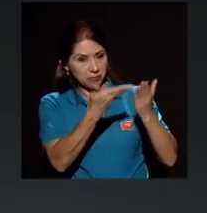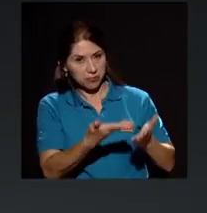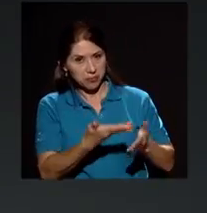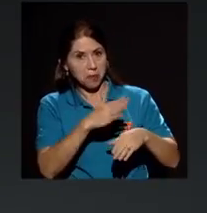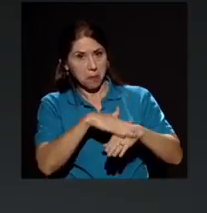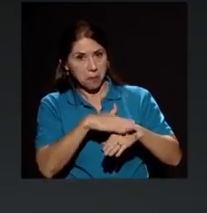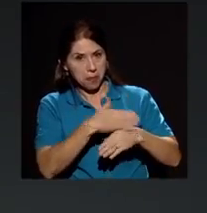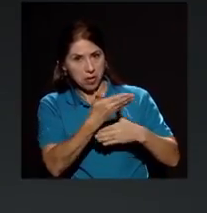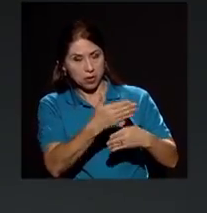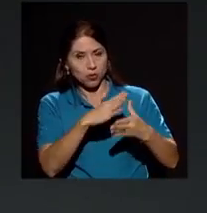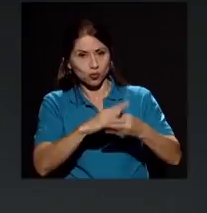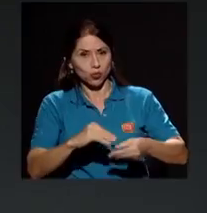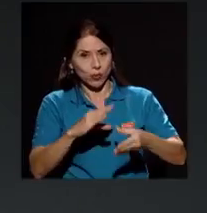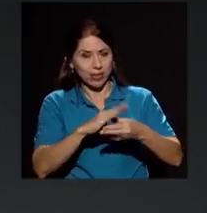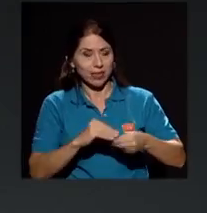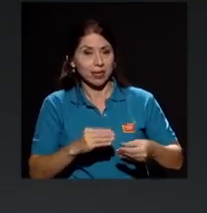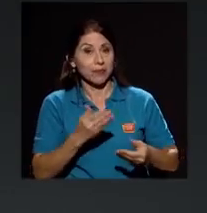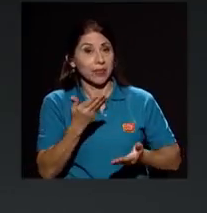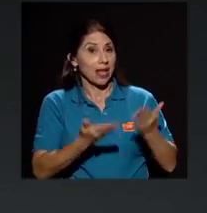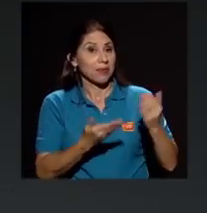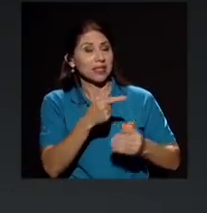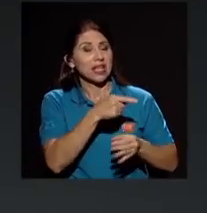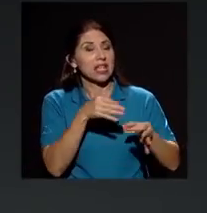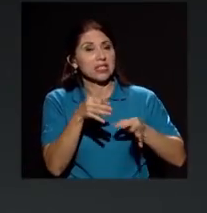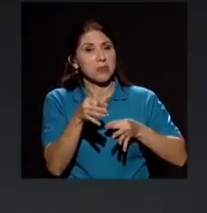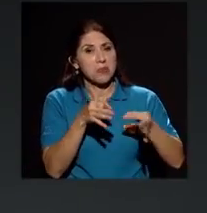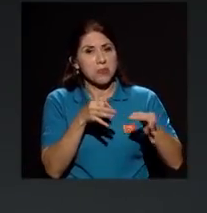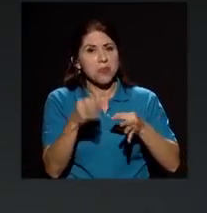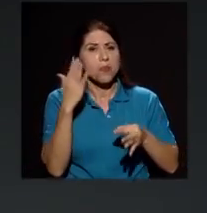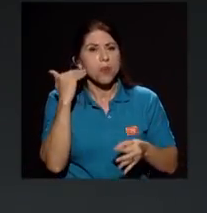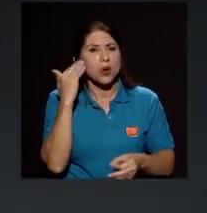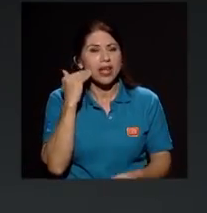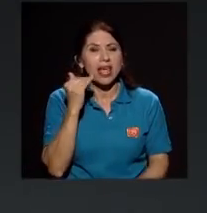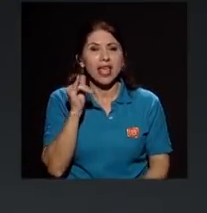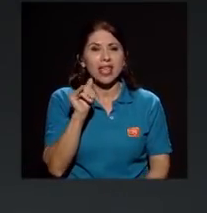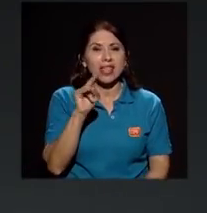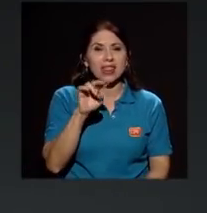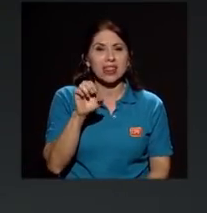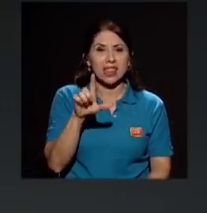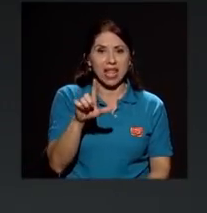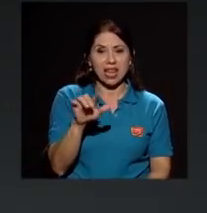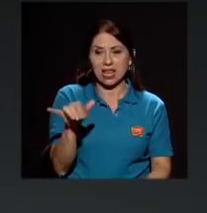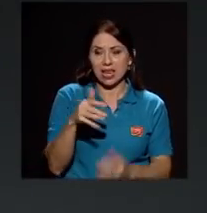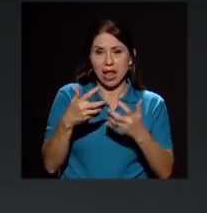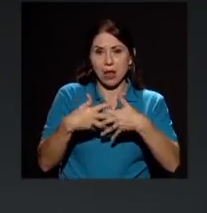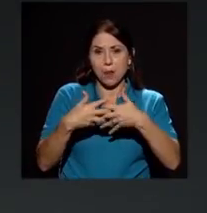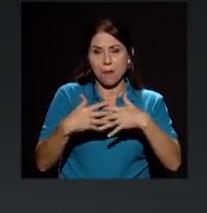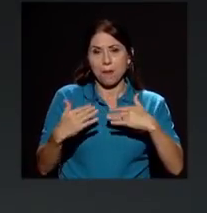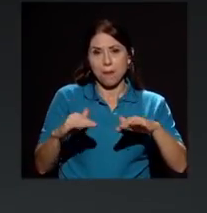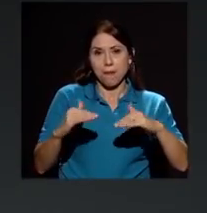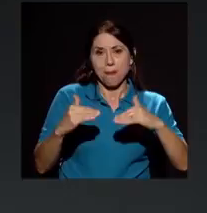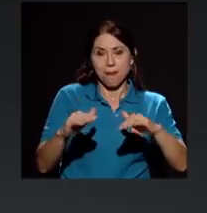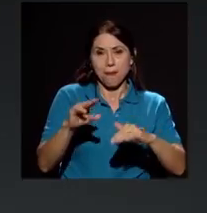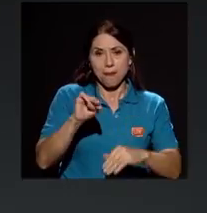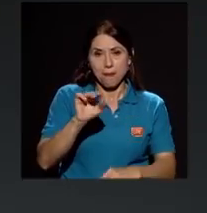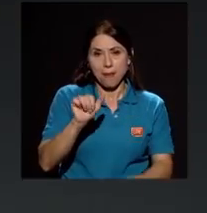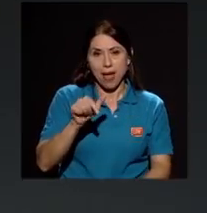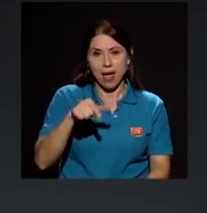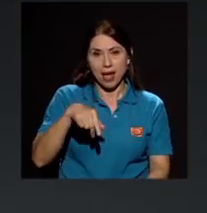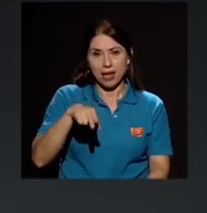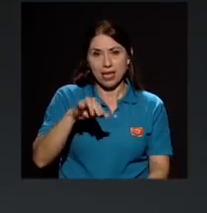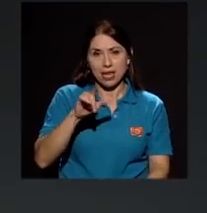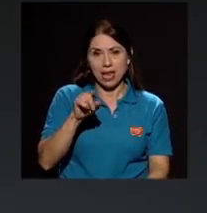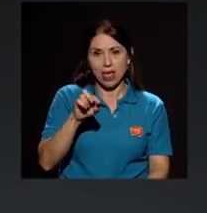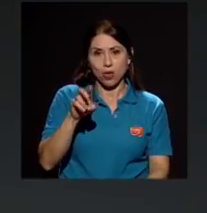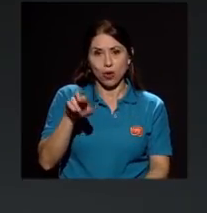vez el destaca algún aspecto de por que intel era maquiladora pero si no se los dejo de tarea a las amigas amigos